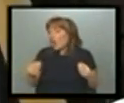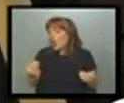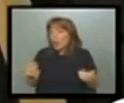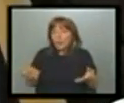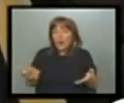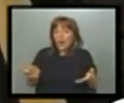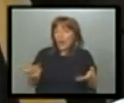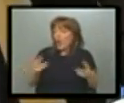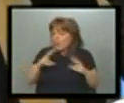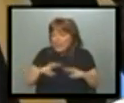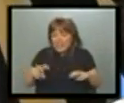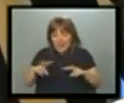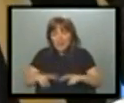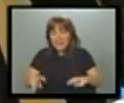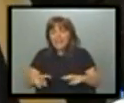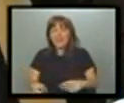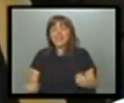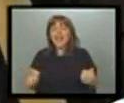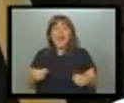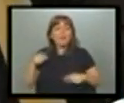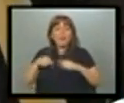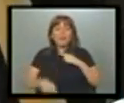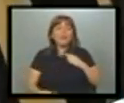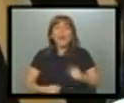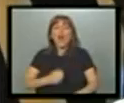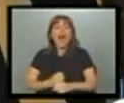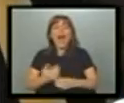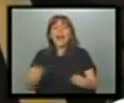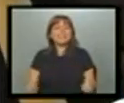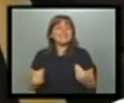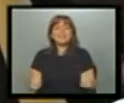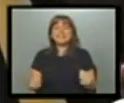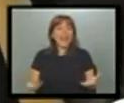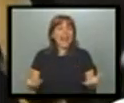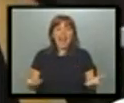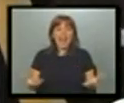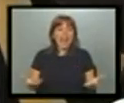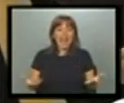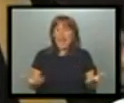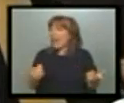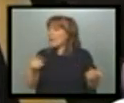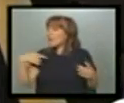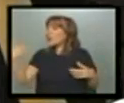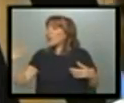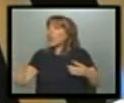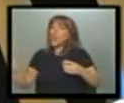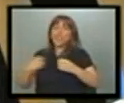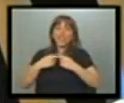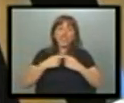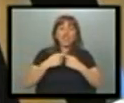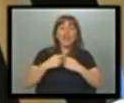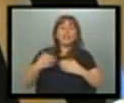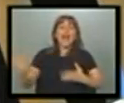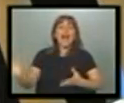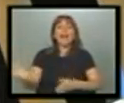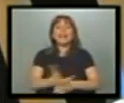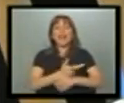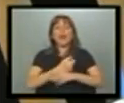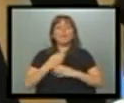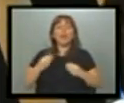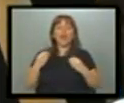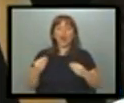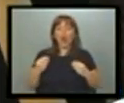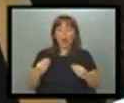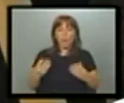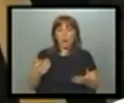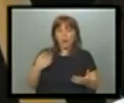ustedes empiezan? Por un lado, el procesamiento y el juicio. Y por el otro lado, ver qué se puede recuperar de todo esto. Y me contestó textualmente, esto es